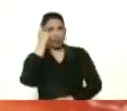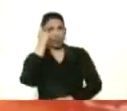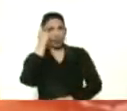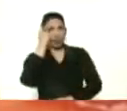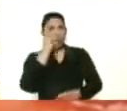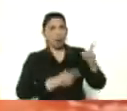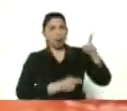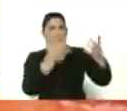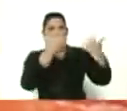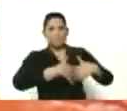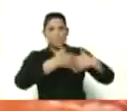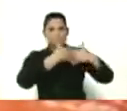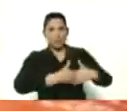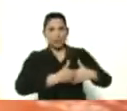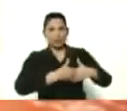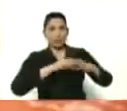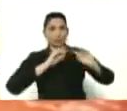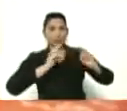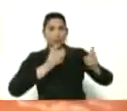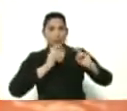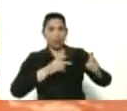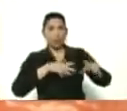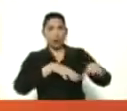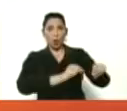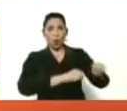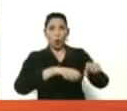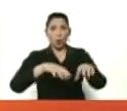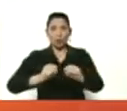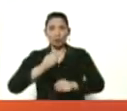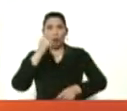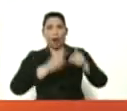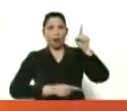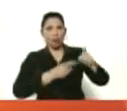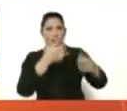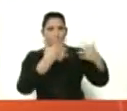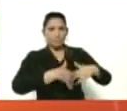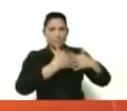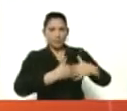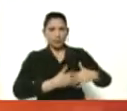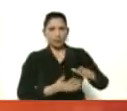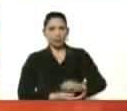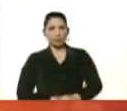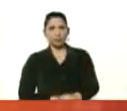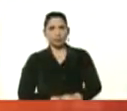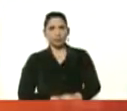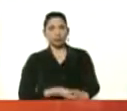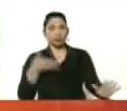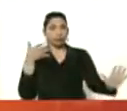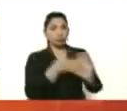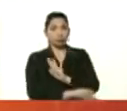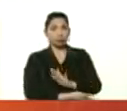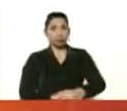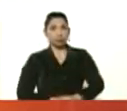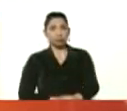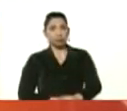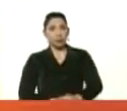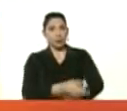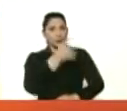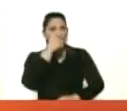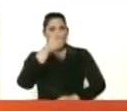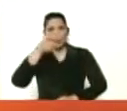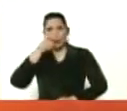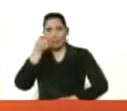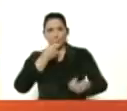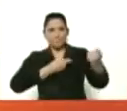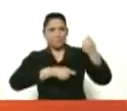algunas empresas, con el tema de la ocupación de alguna de ellas y también lo que ha sido la supervisión de la venta